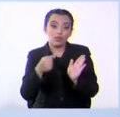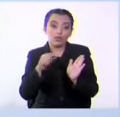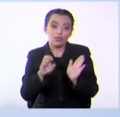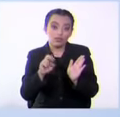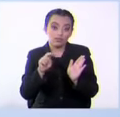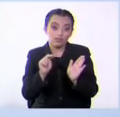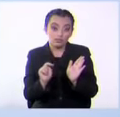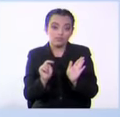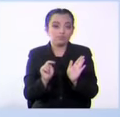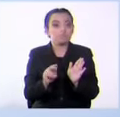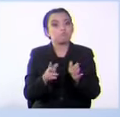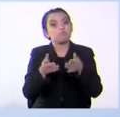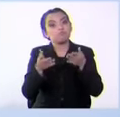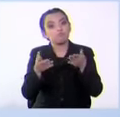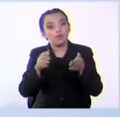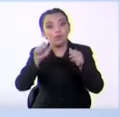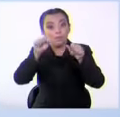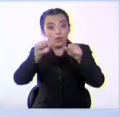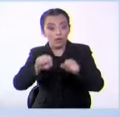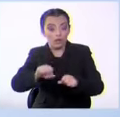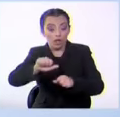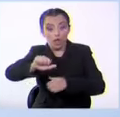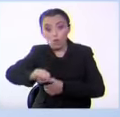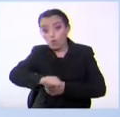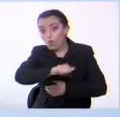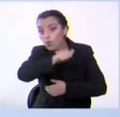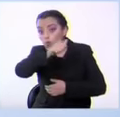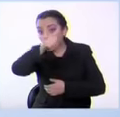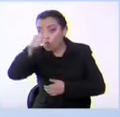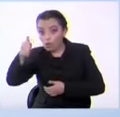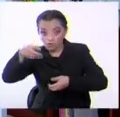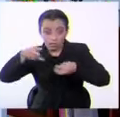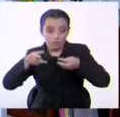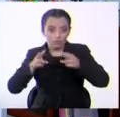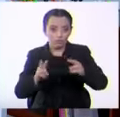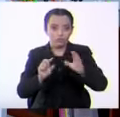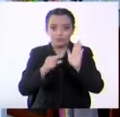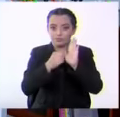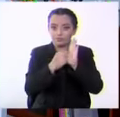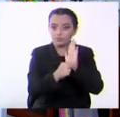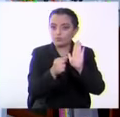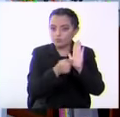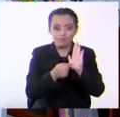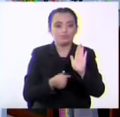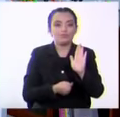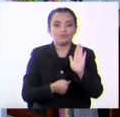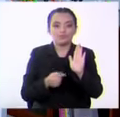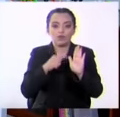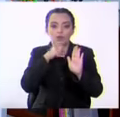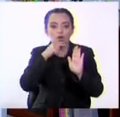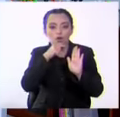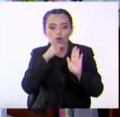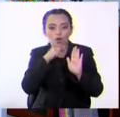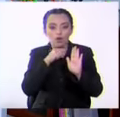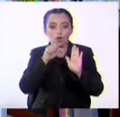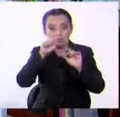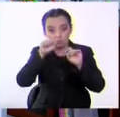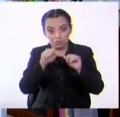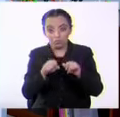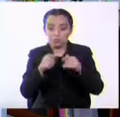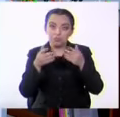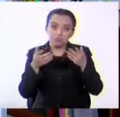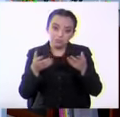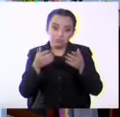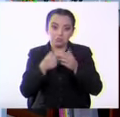alguna manera podría haber otra versión de ese mismo gen. En vez de tener este gen rojo, por ejemplo, podríamos